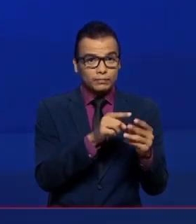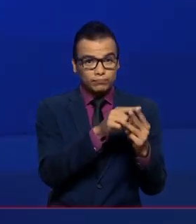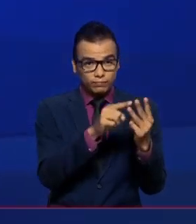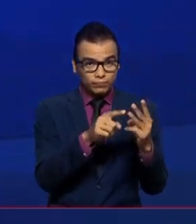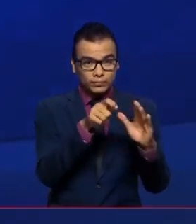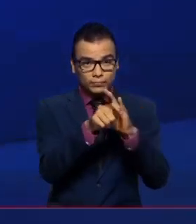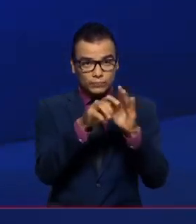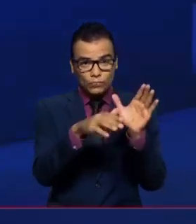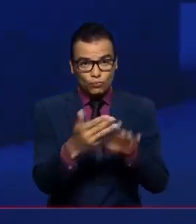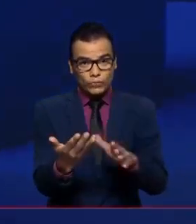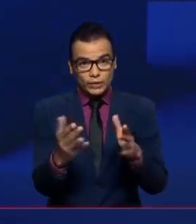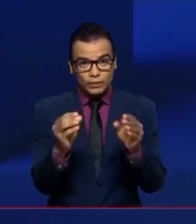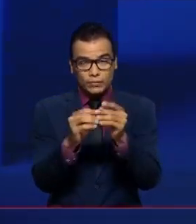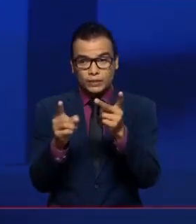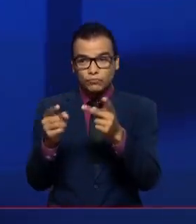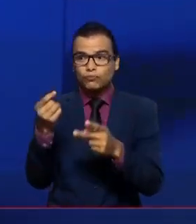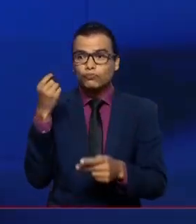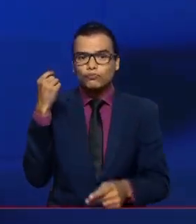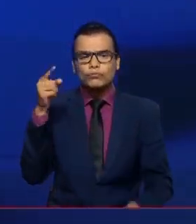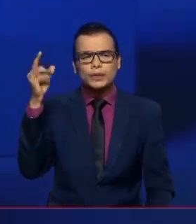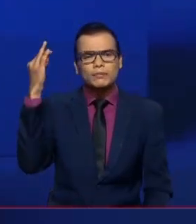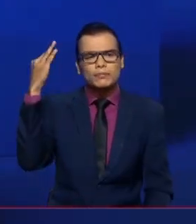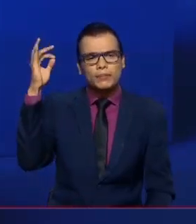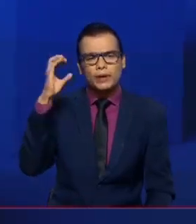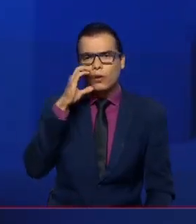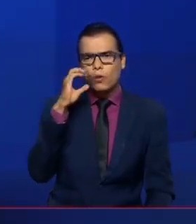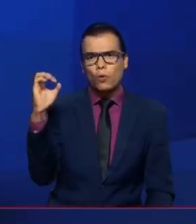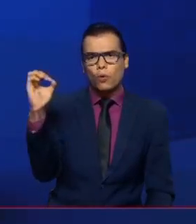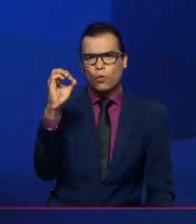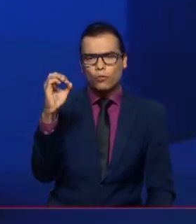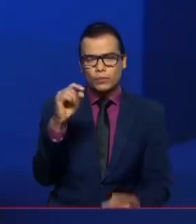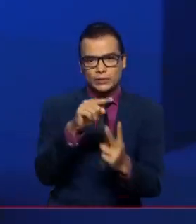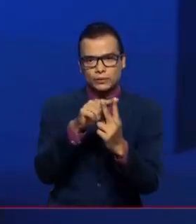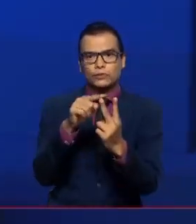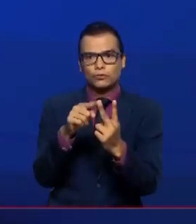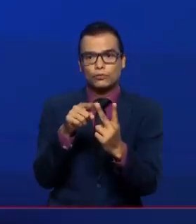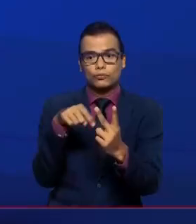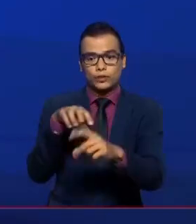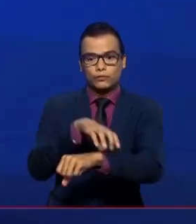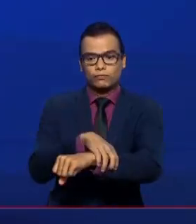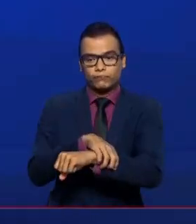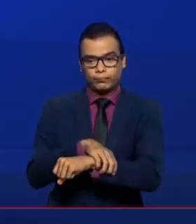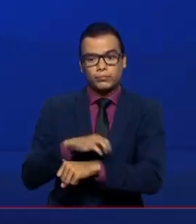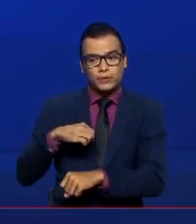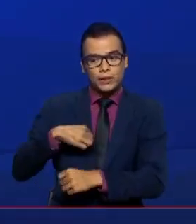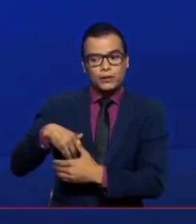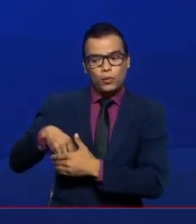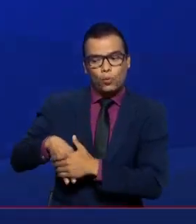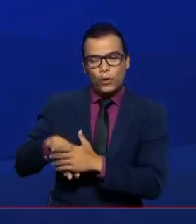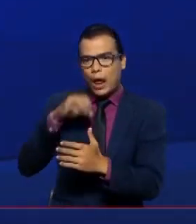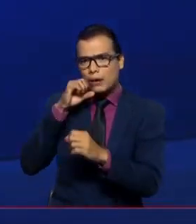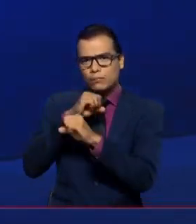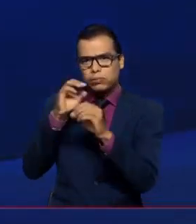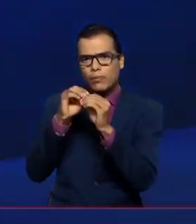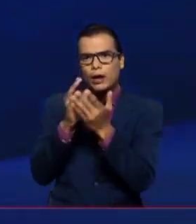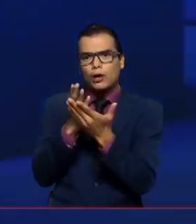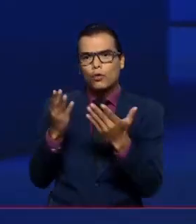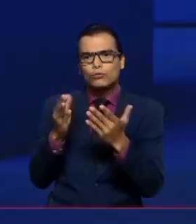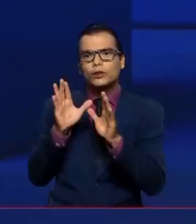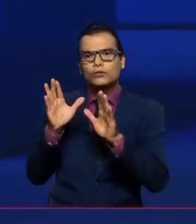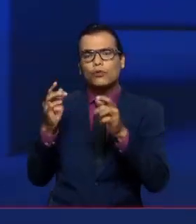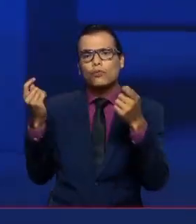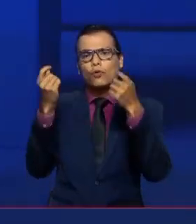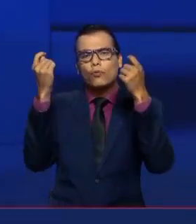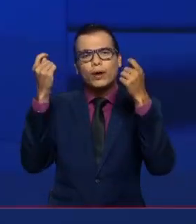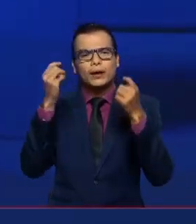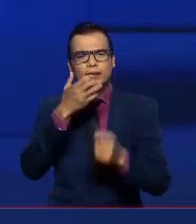En Palmira, Valle del Cauca, en las últimas horas fueron capturados dos hombres que en una motocicleta transportaban una granada y elementos alusivos a las disidencias de las FARC y